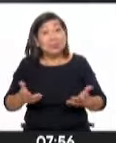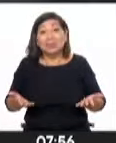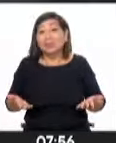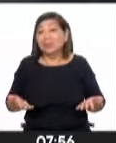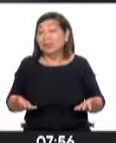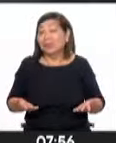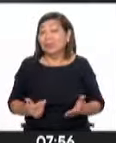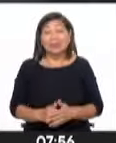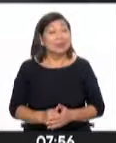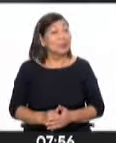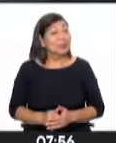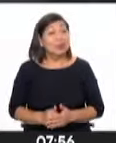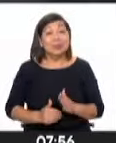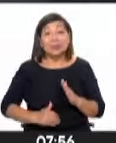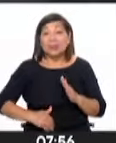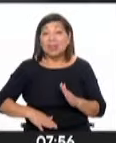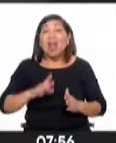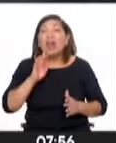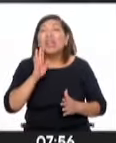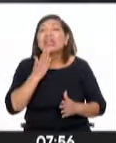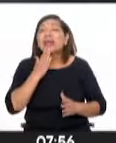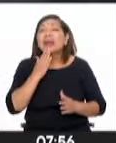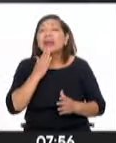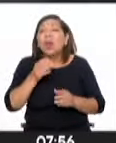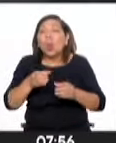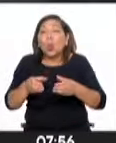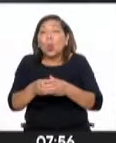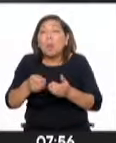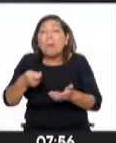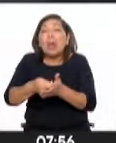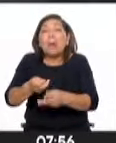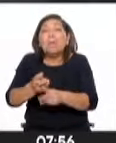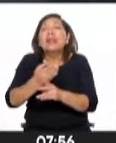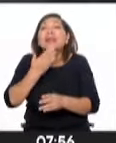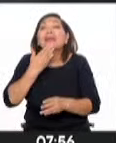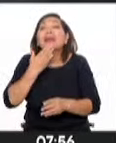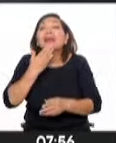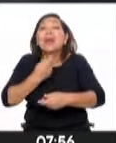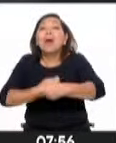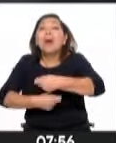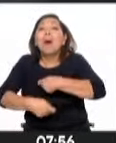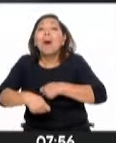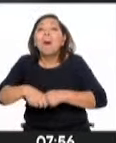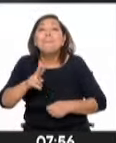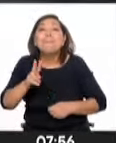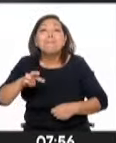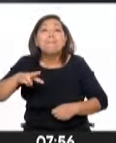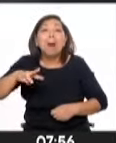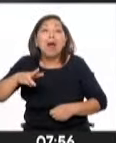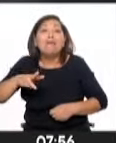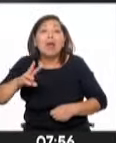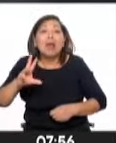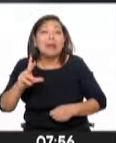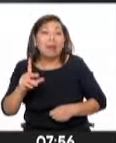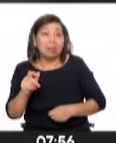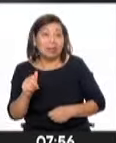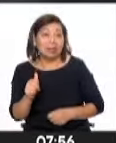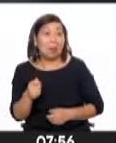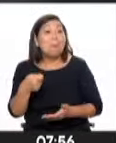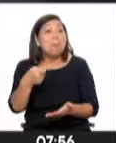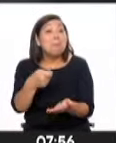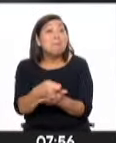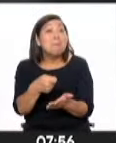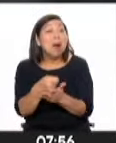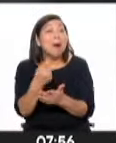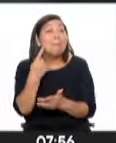como dicen en el segundo punto, en su mayoría son mafias organizadas, son delincuentes. Entonces, no hay una manera de reclamar, una manera de